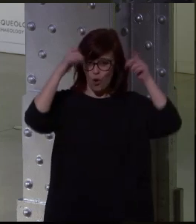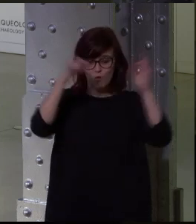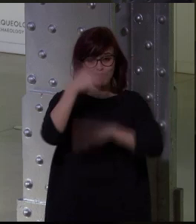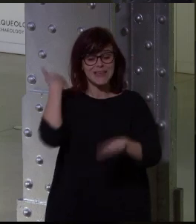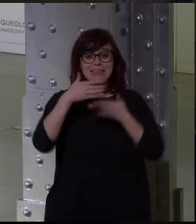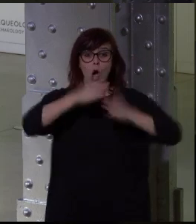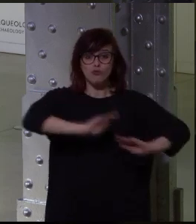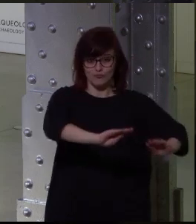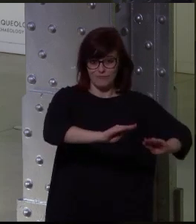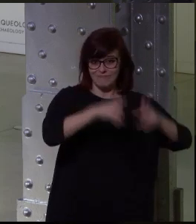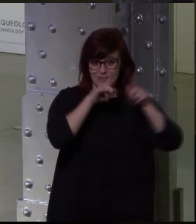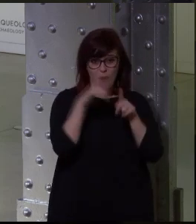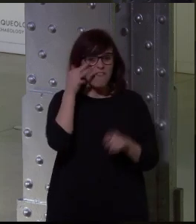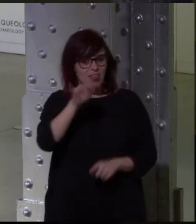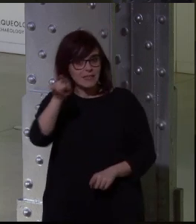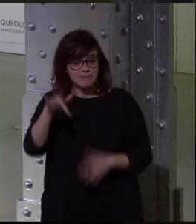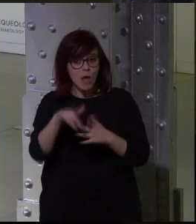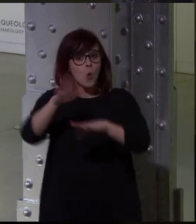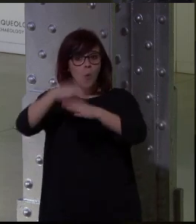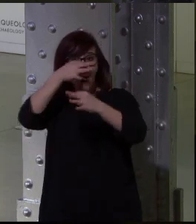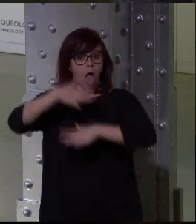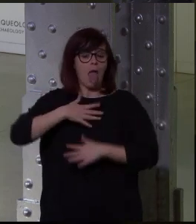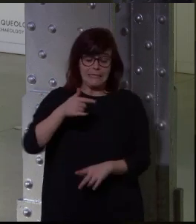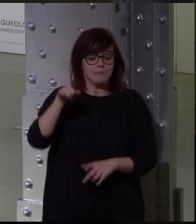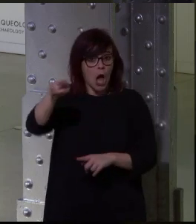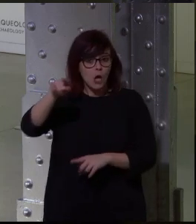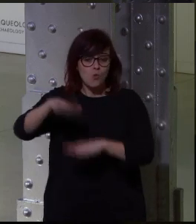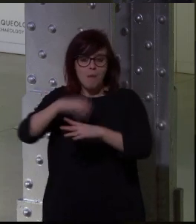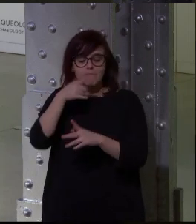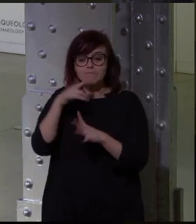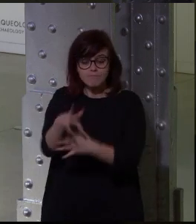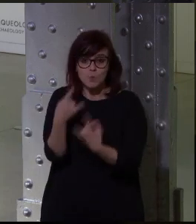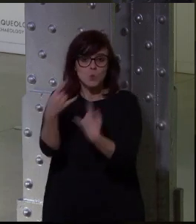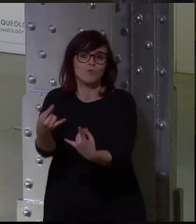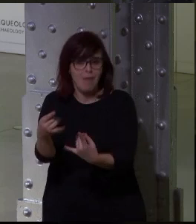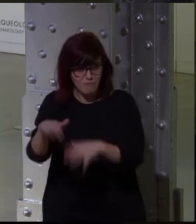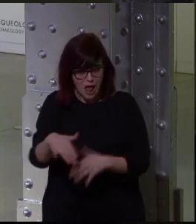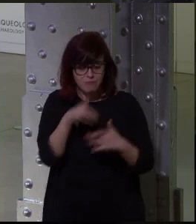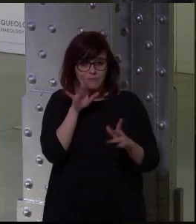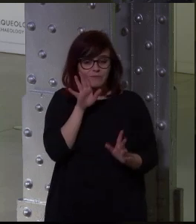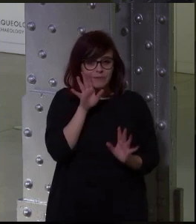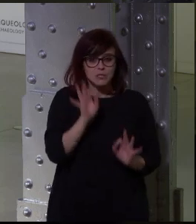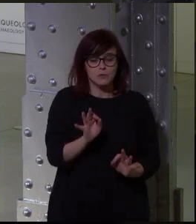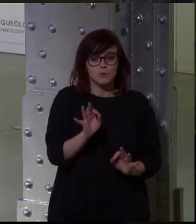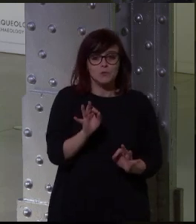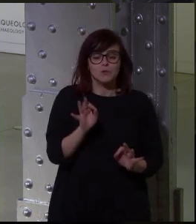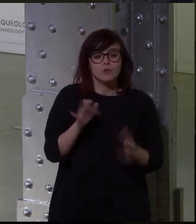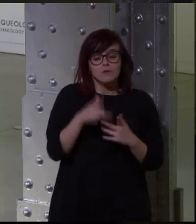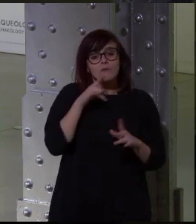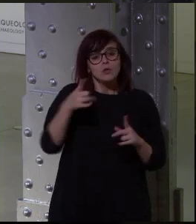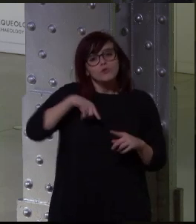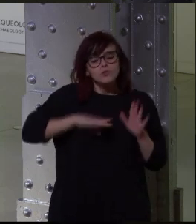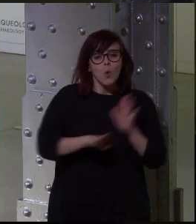la culpa de que yo me dedique a lo que me dedico. Entonces, nosotros, si miramos nuestro planeta, y continuando con lo que digo,